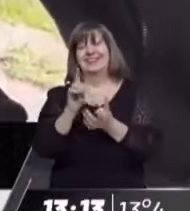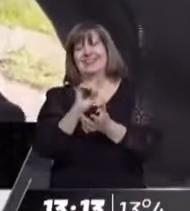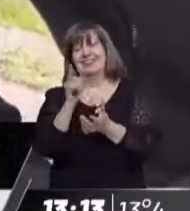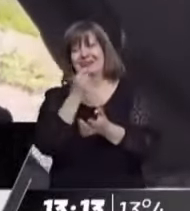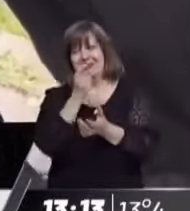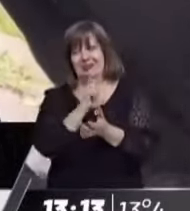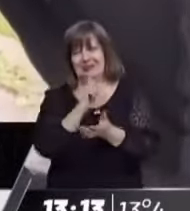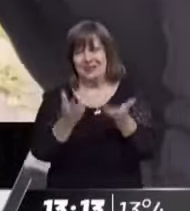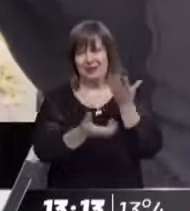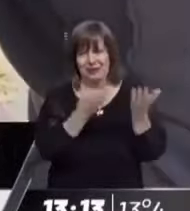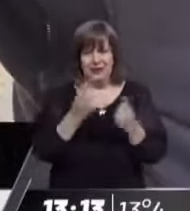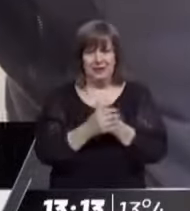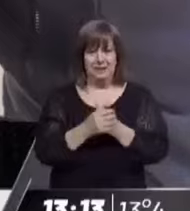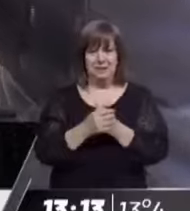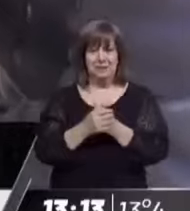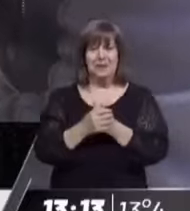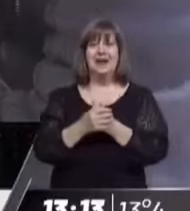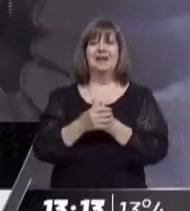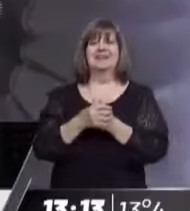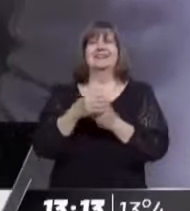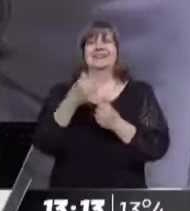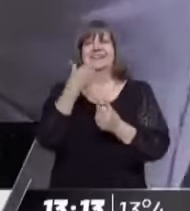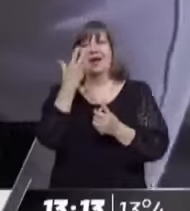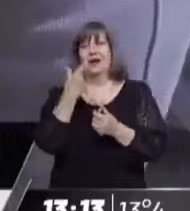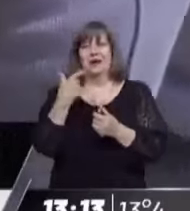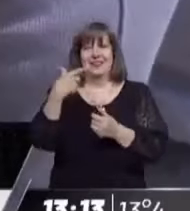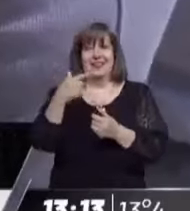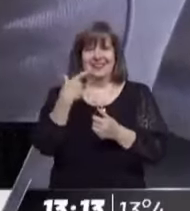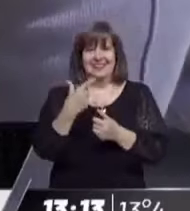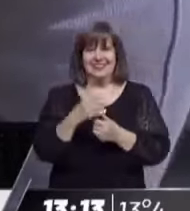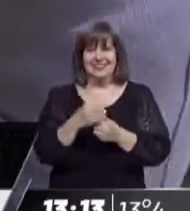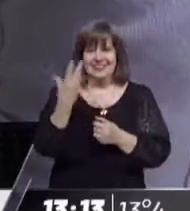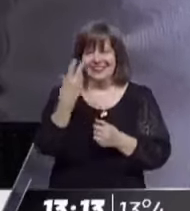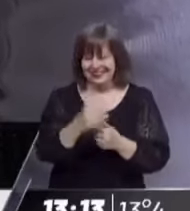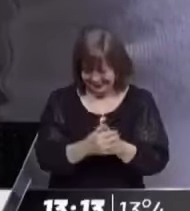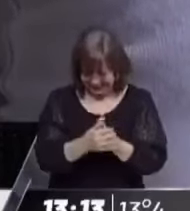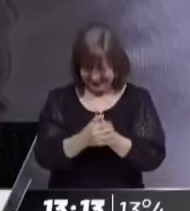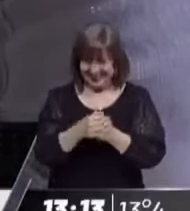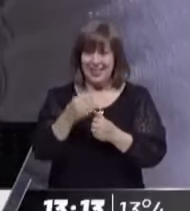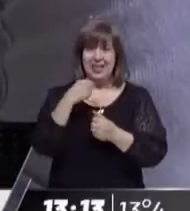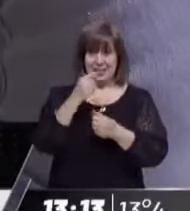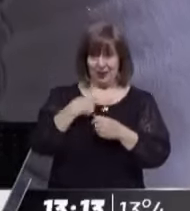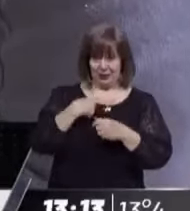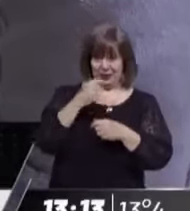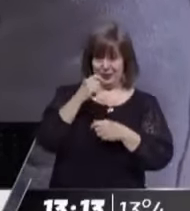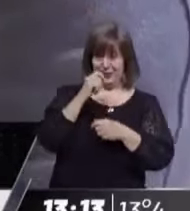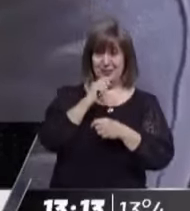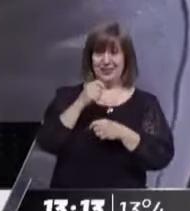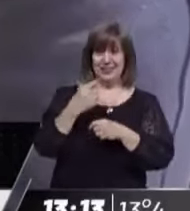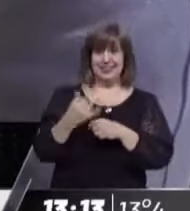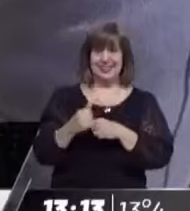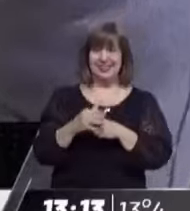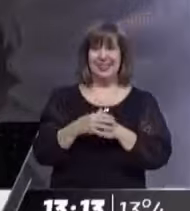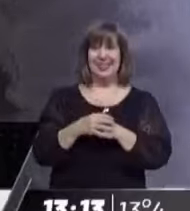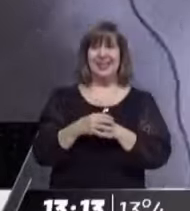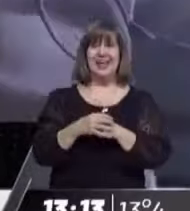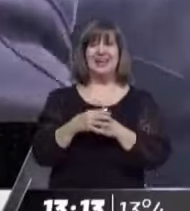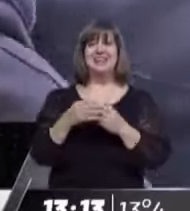¿Te gusta que te hagan notas en la tele? ¿Quieres comer? ¿Te gusta este periodista? No. ¿Todo no? ¿Te gustaría que me vaya?